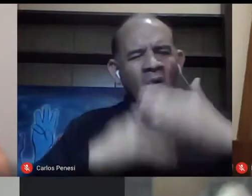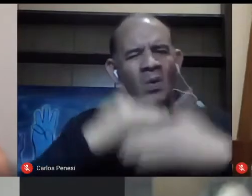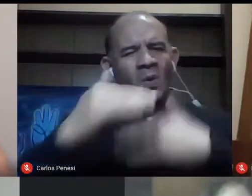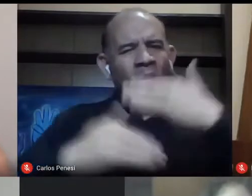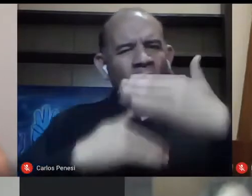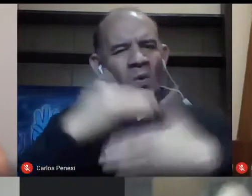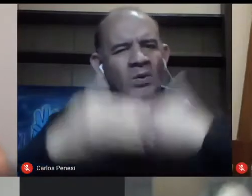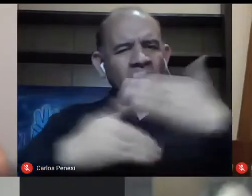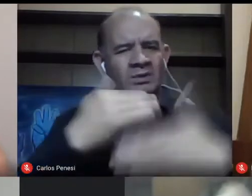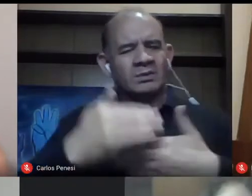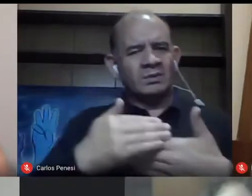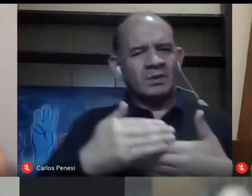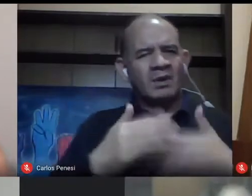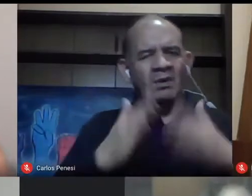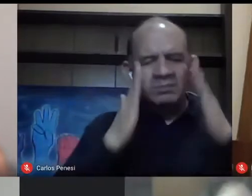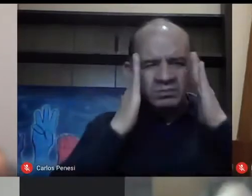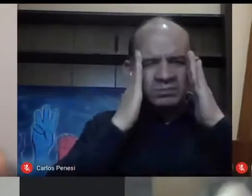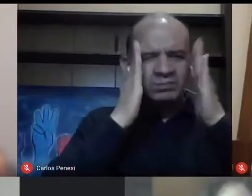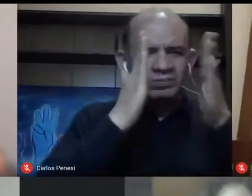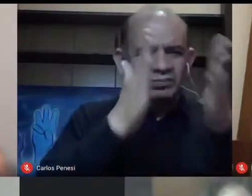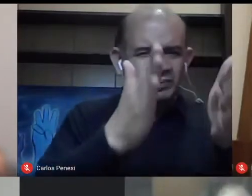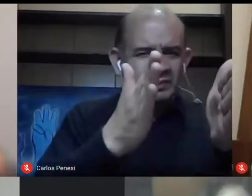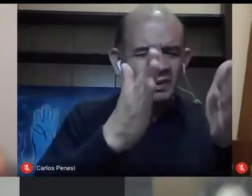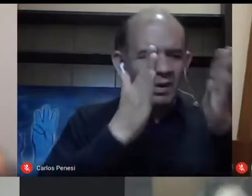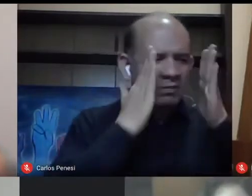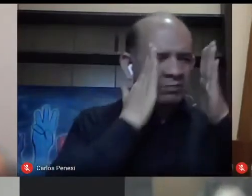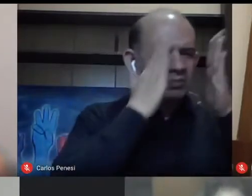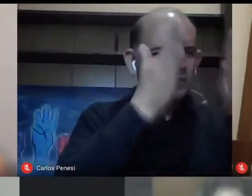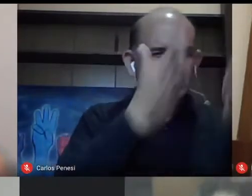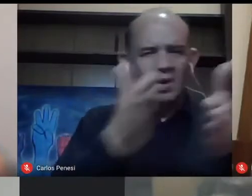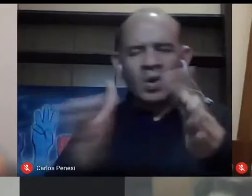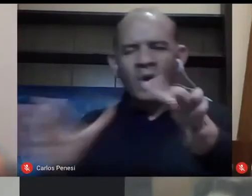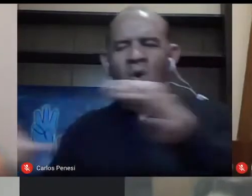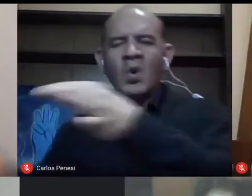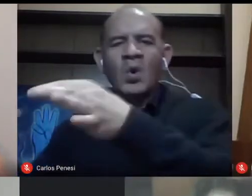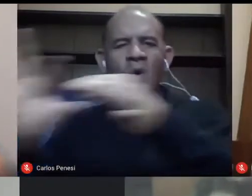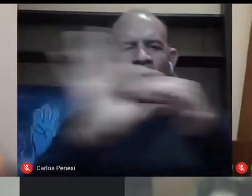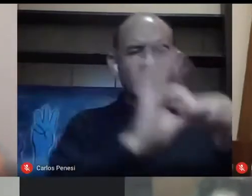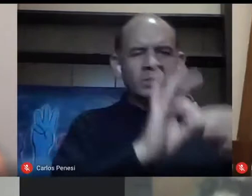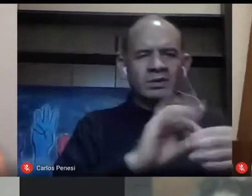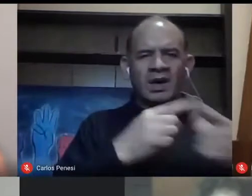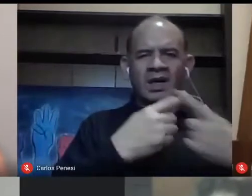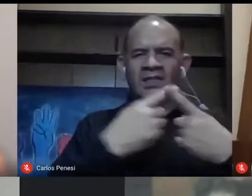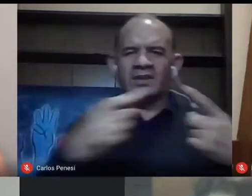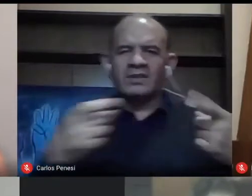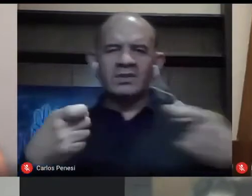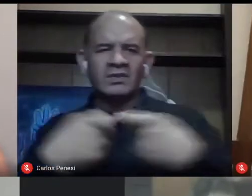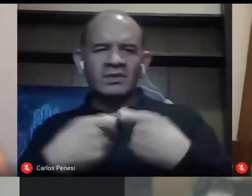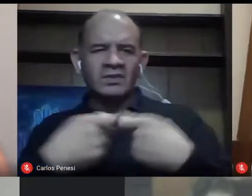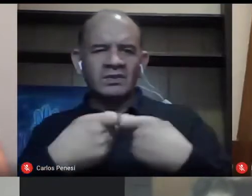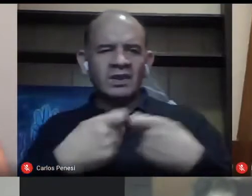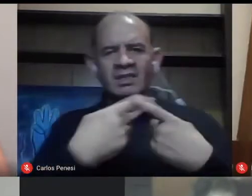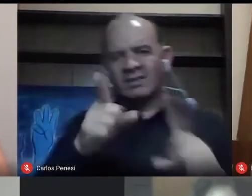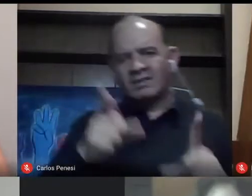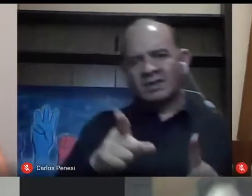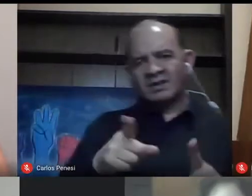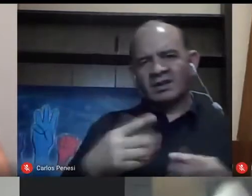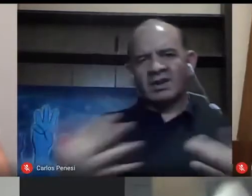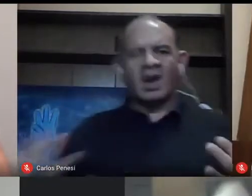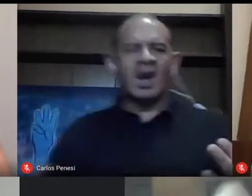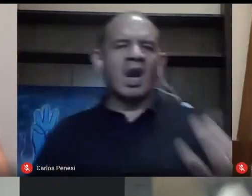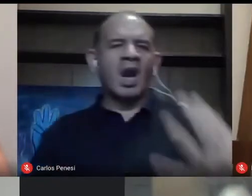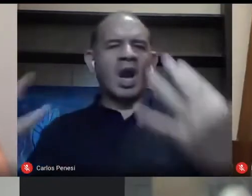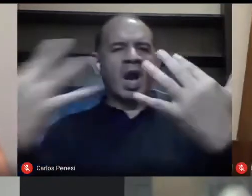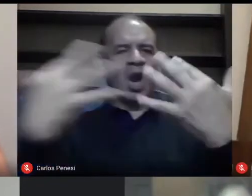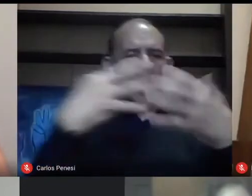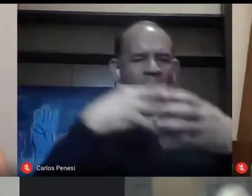que van en esos sentidos, que van en alianza, por supuesto, con las organizaciones como Tiflonexos y otras que vienen trabajando